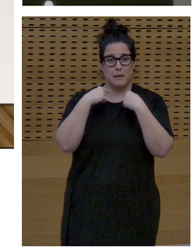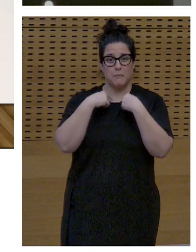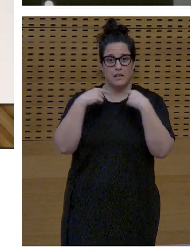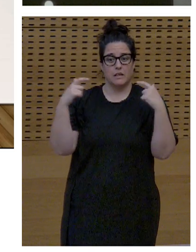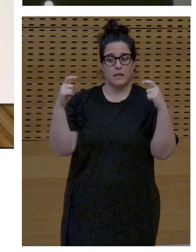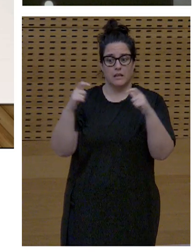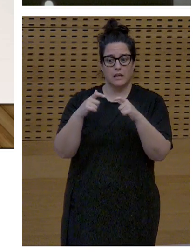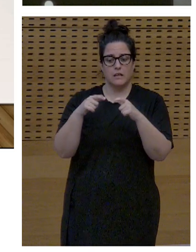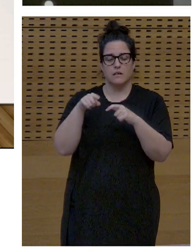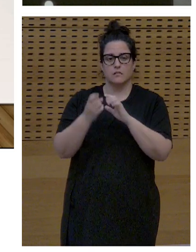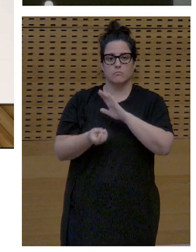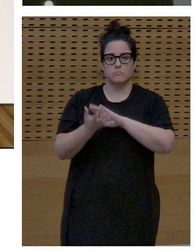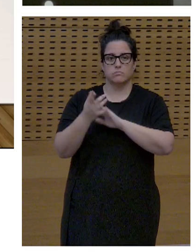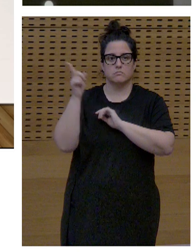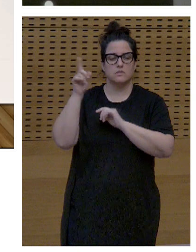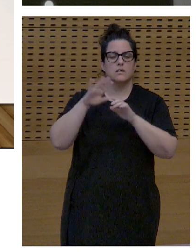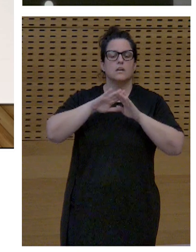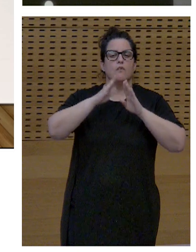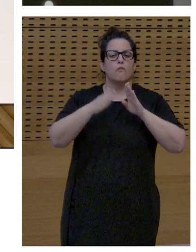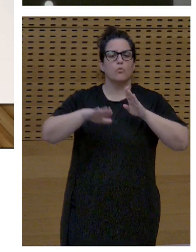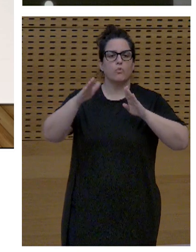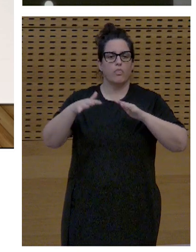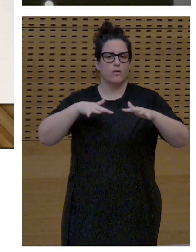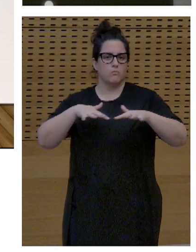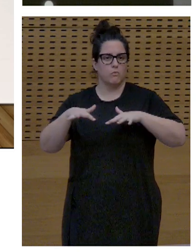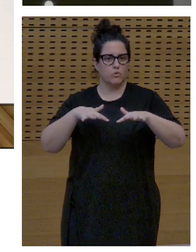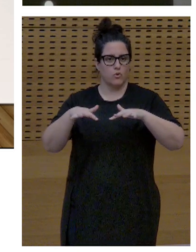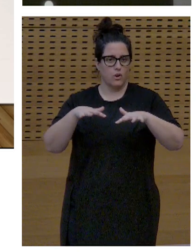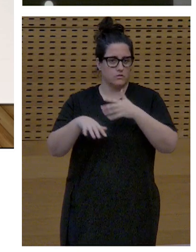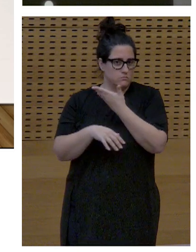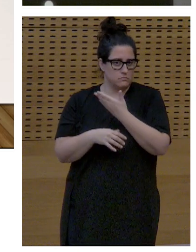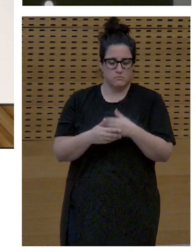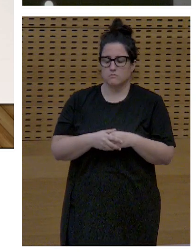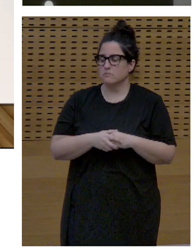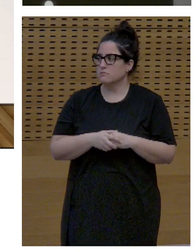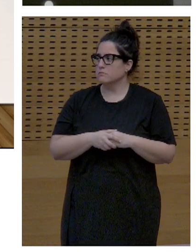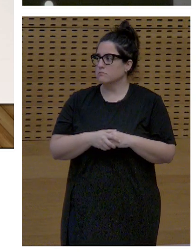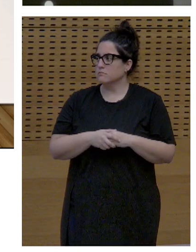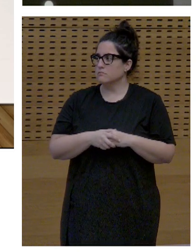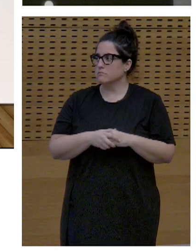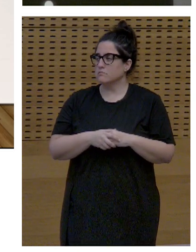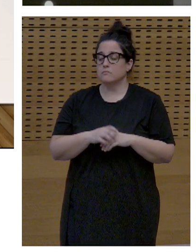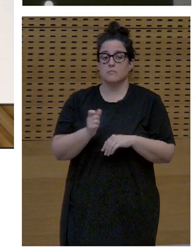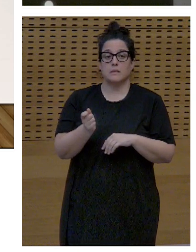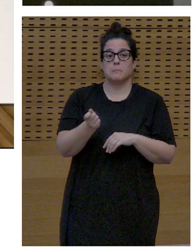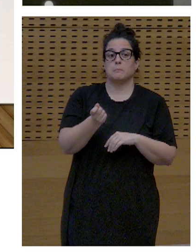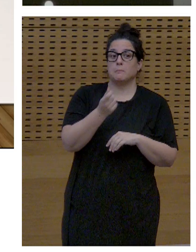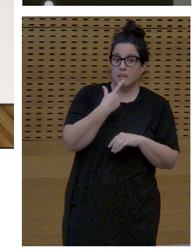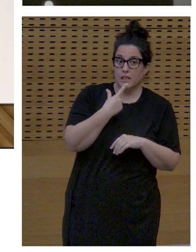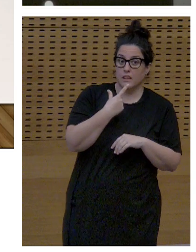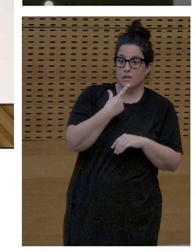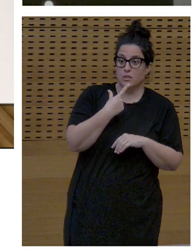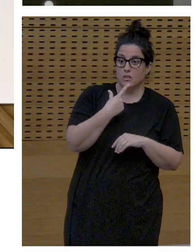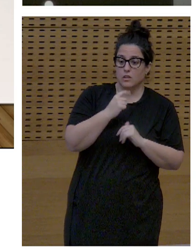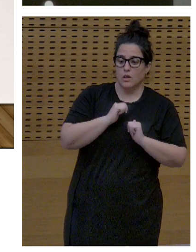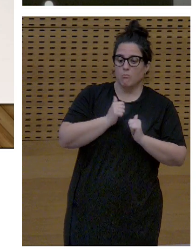es lo que nosotros llamamos las fluctuaciones motoras. Entonces, una dosis de medicación,